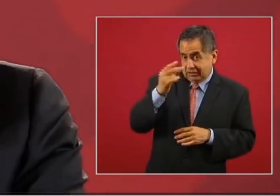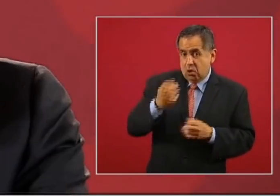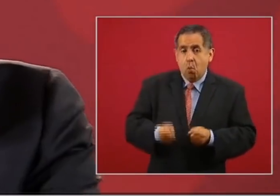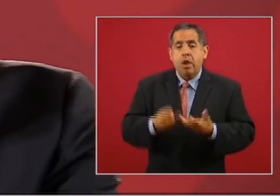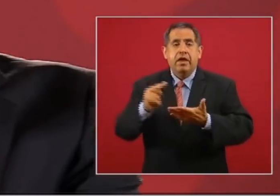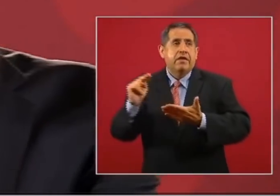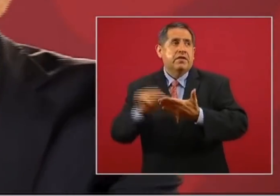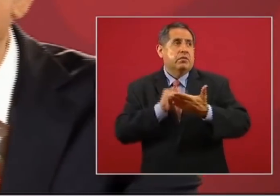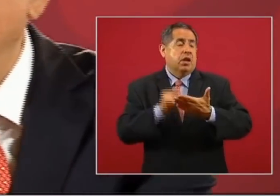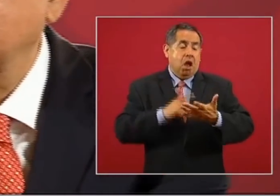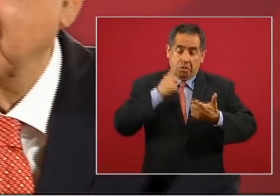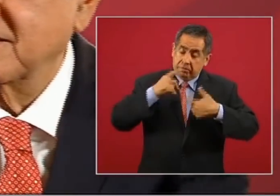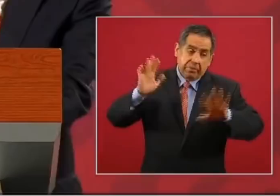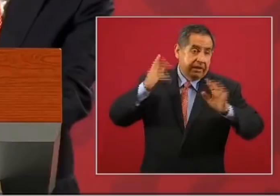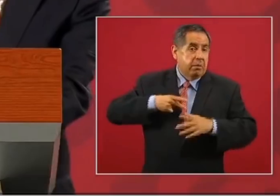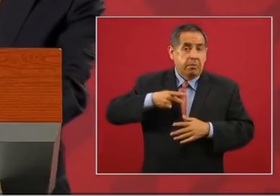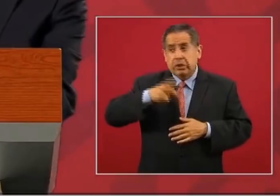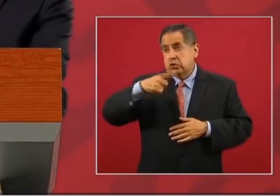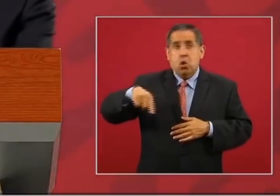pero pues depende de la gente.